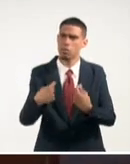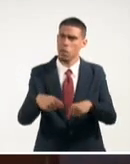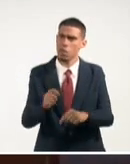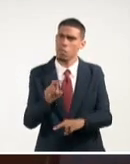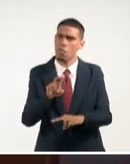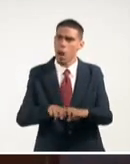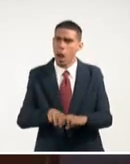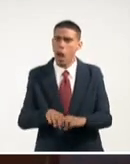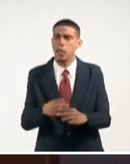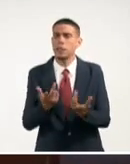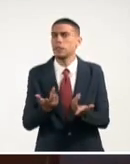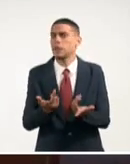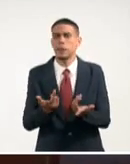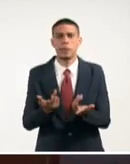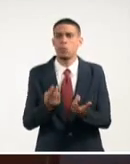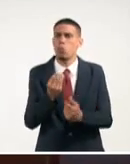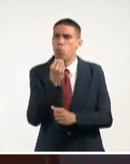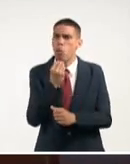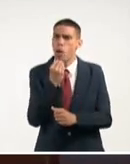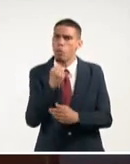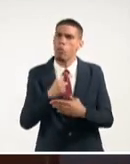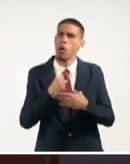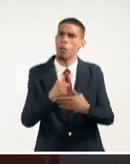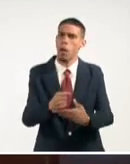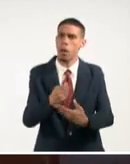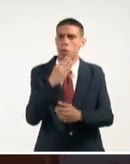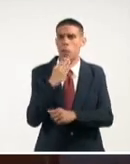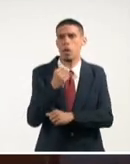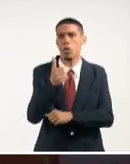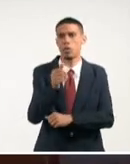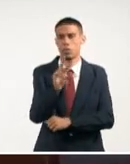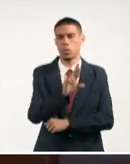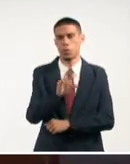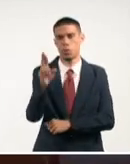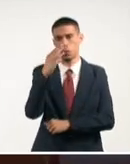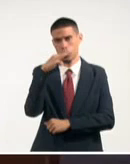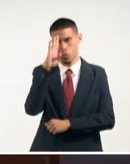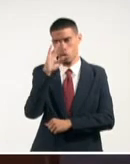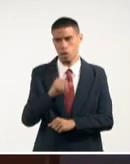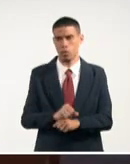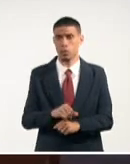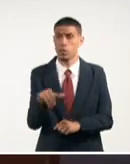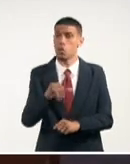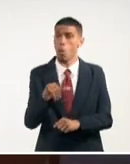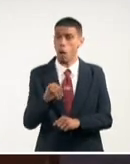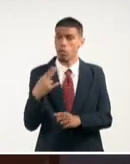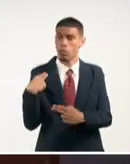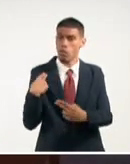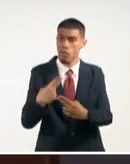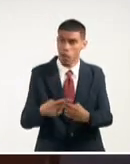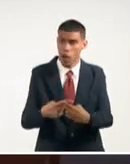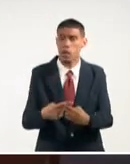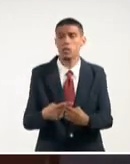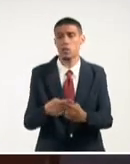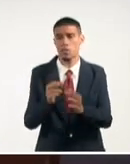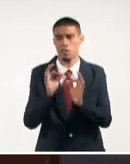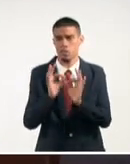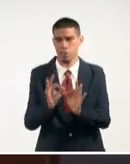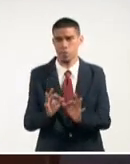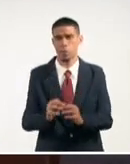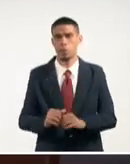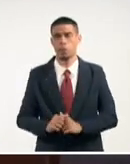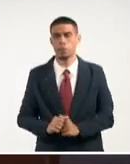qué más puede hacerse para justificar la confianza y el ejemplar respaldo de